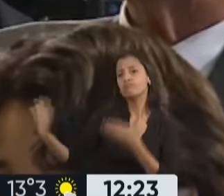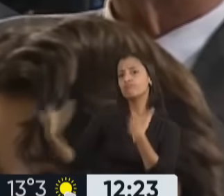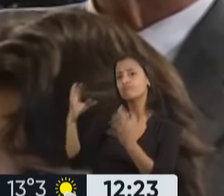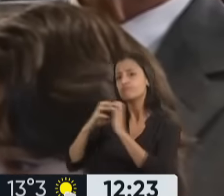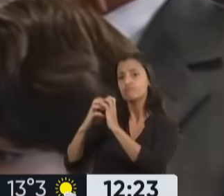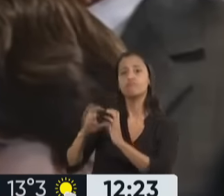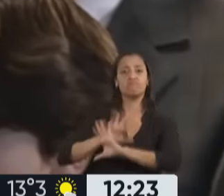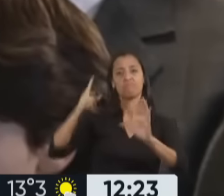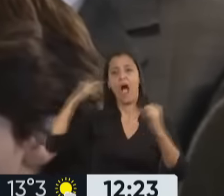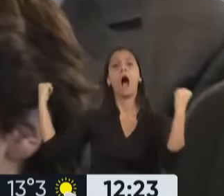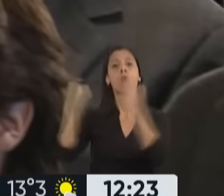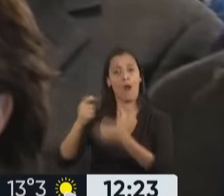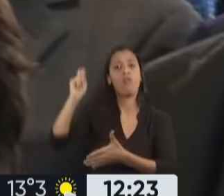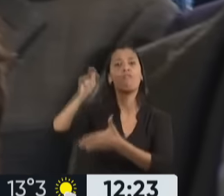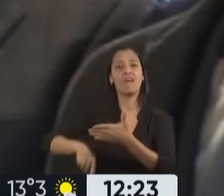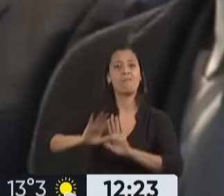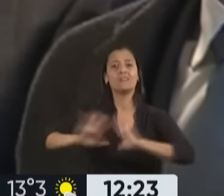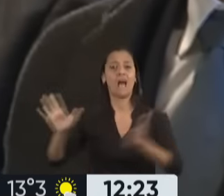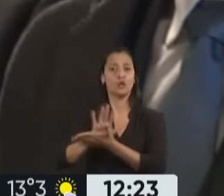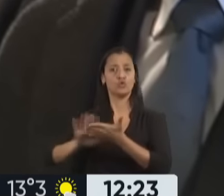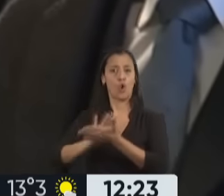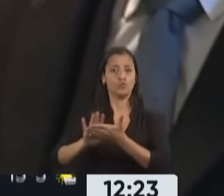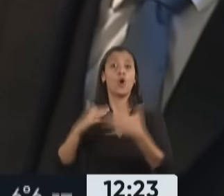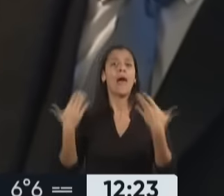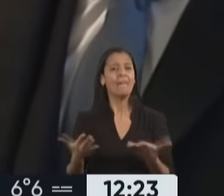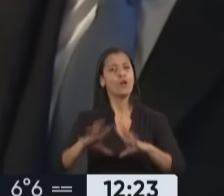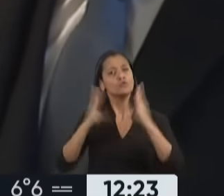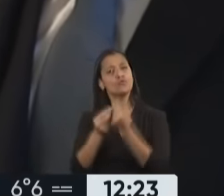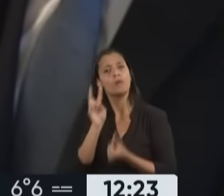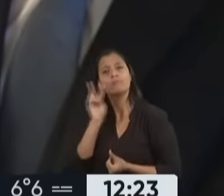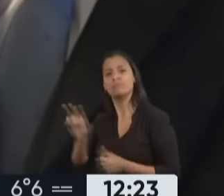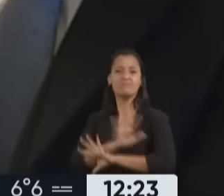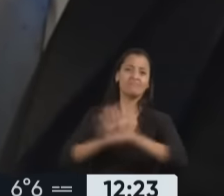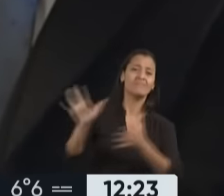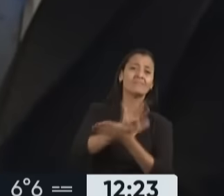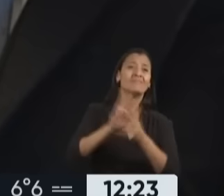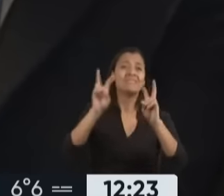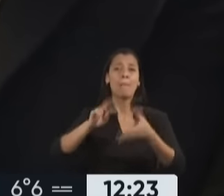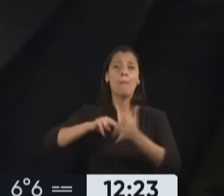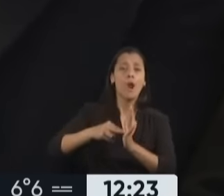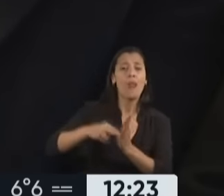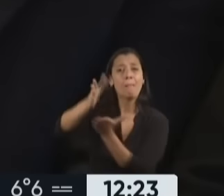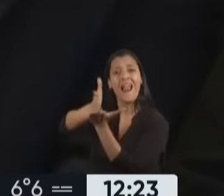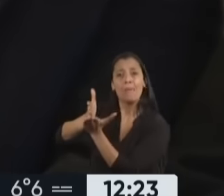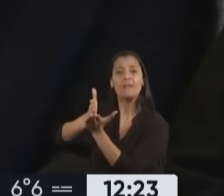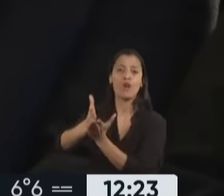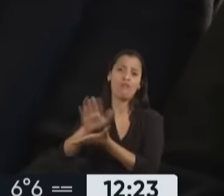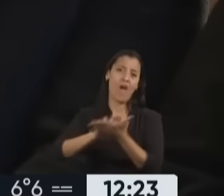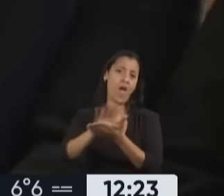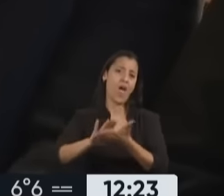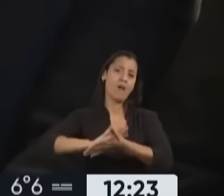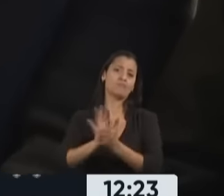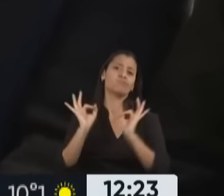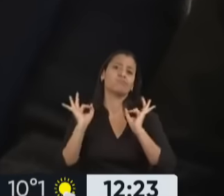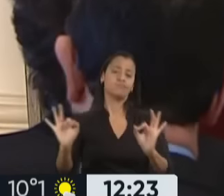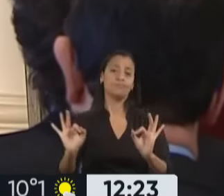firmó también, terminando con todos los conflictos de limítrofes. Digo